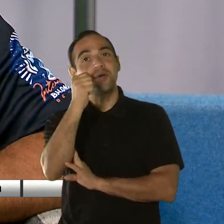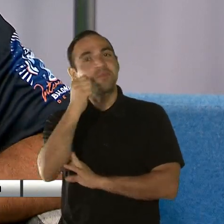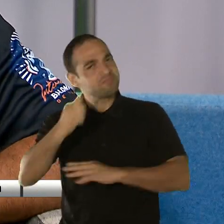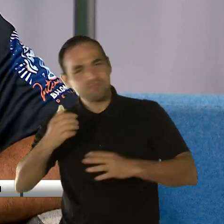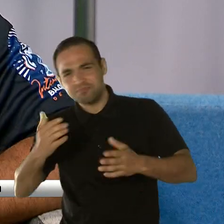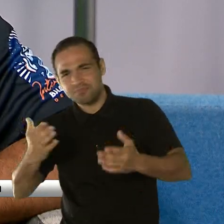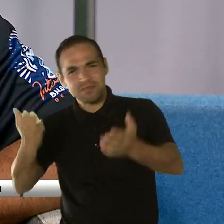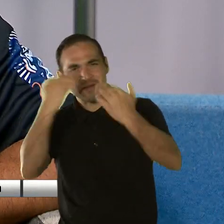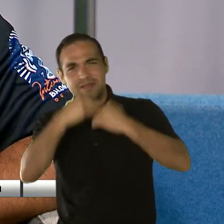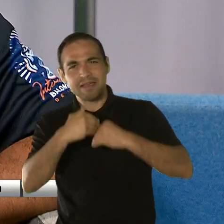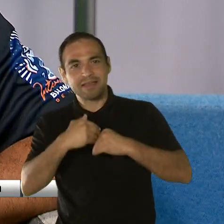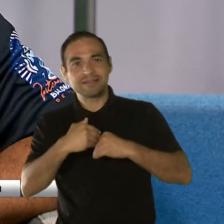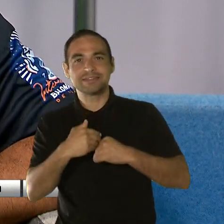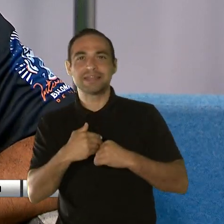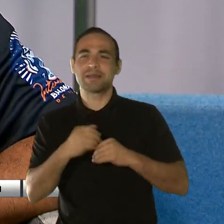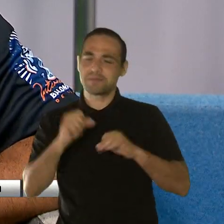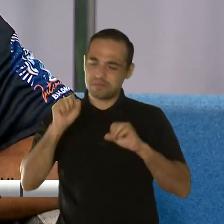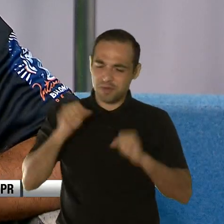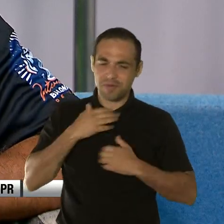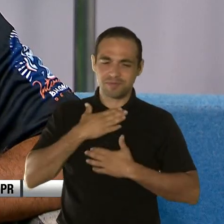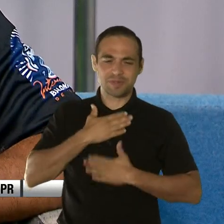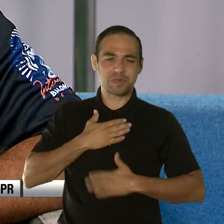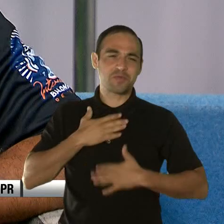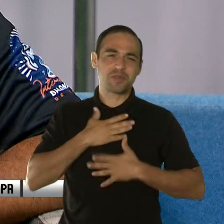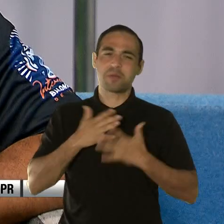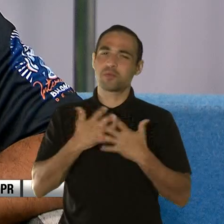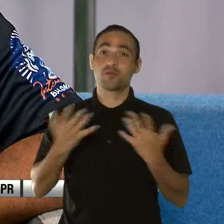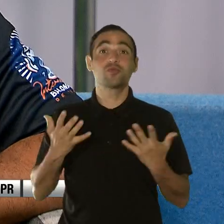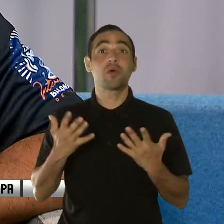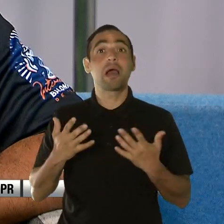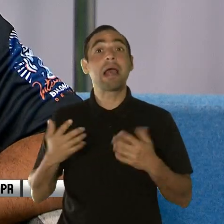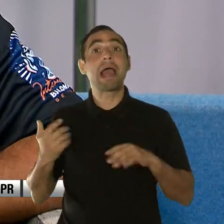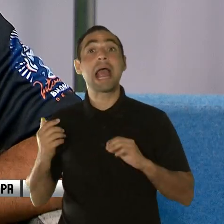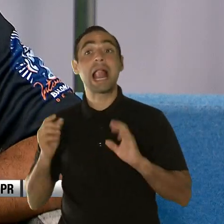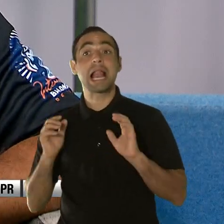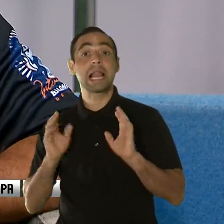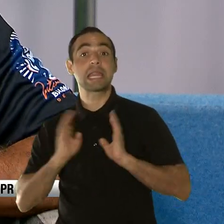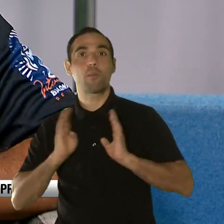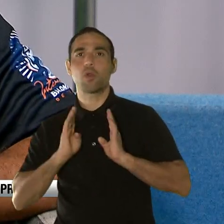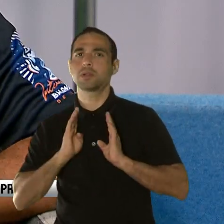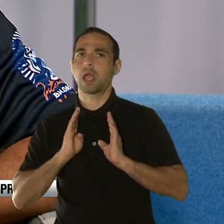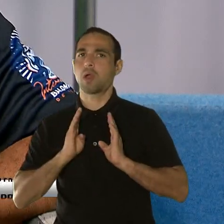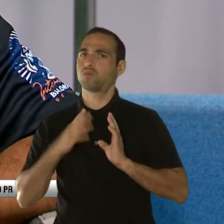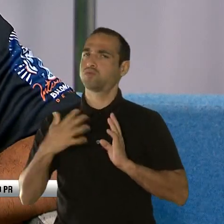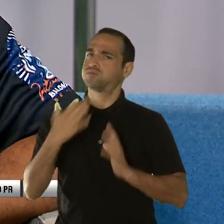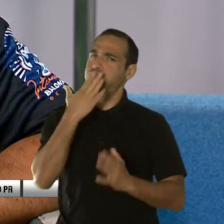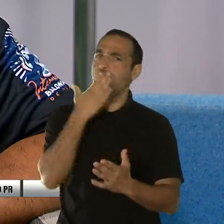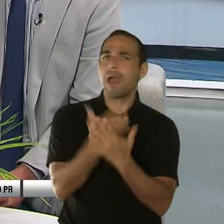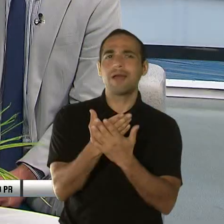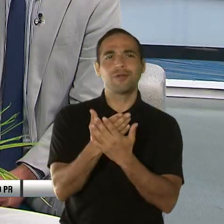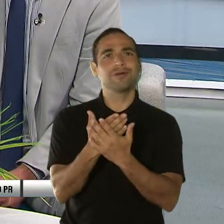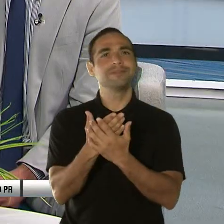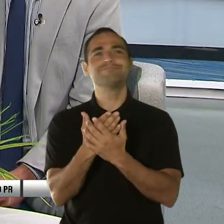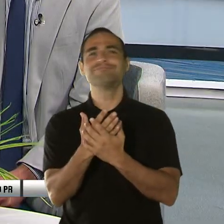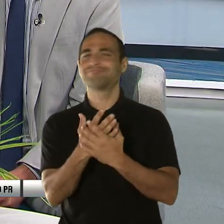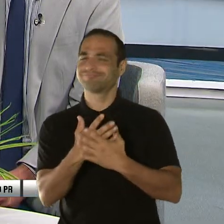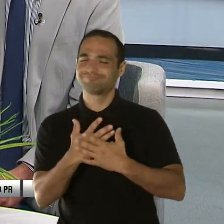les aseguro que van a pasar un ratito bien chévere porque el deporte del balo nmano playa gusta y es bien llamativo muchas gracias abdiel por estar con